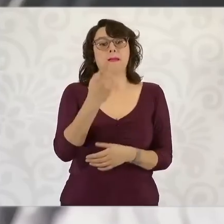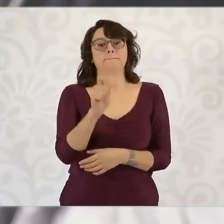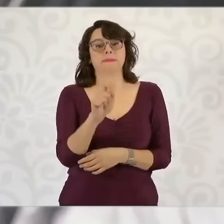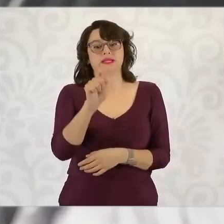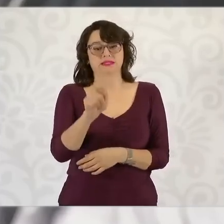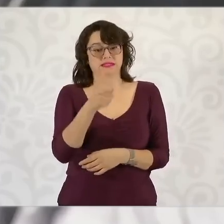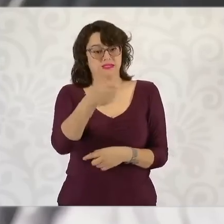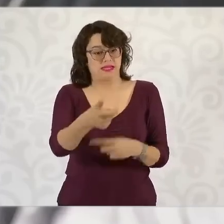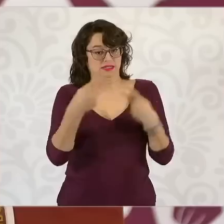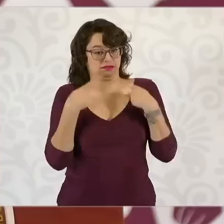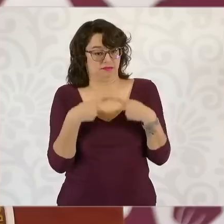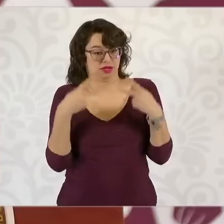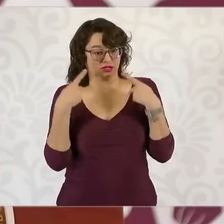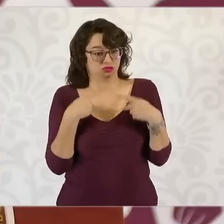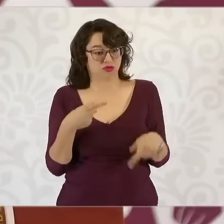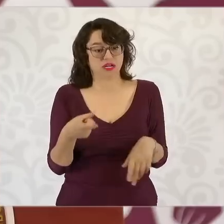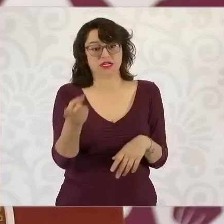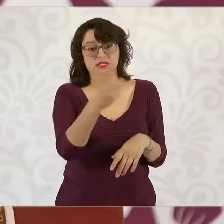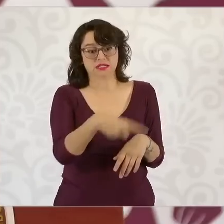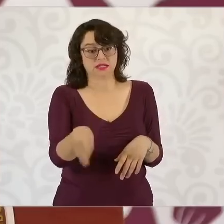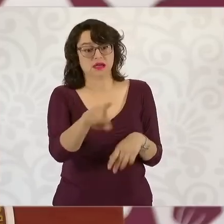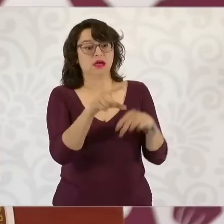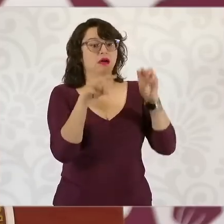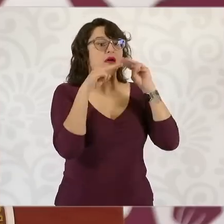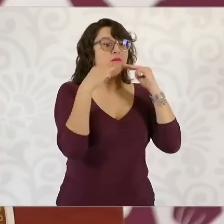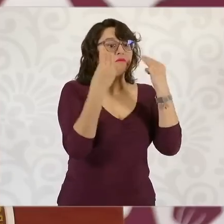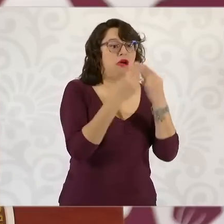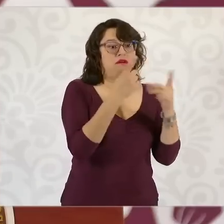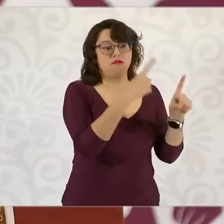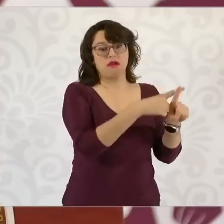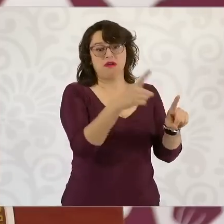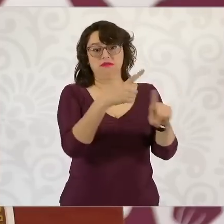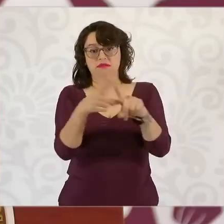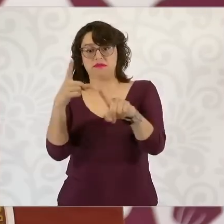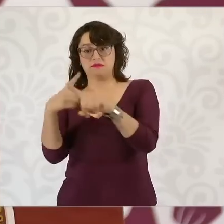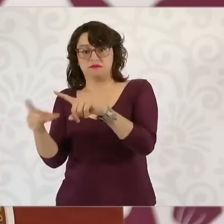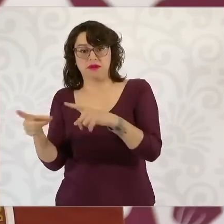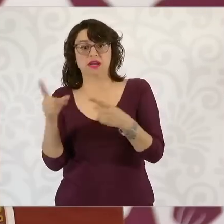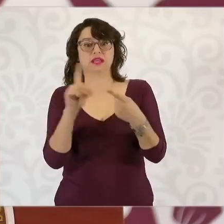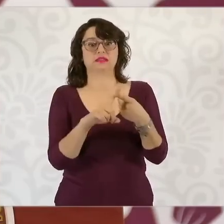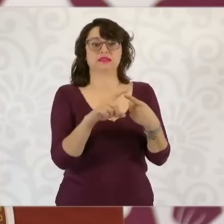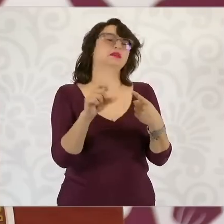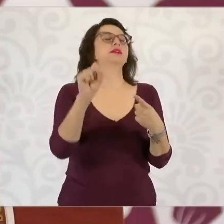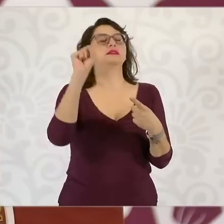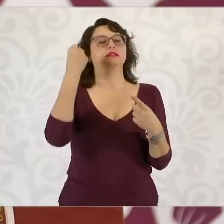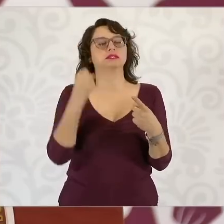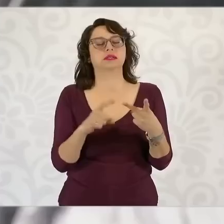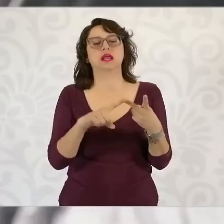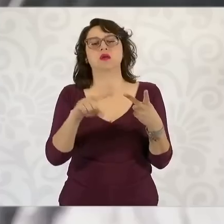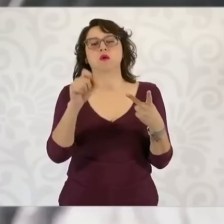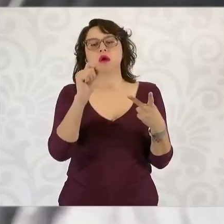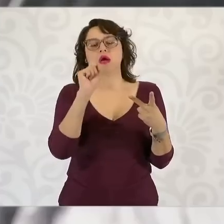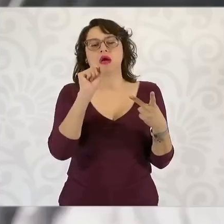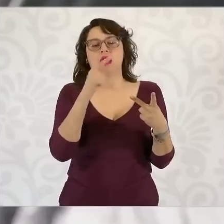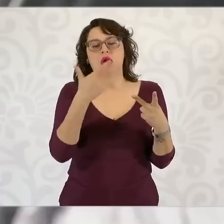26 personas que pertenecían a diferentes organizaciones criminales como Cártel de Sinaloa, Golfo, Jalisco,